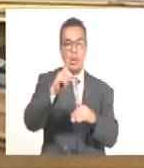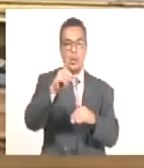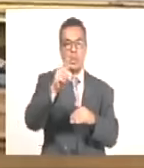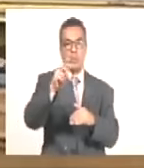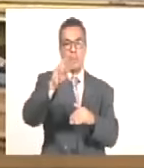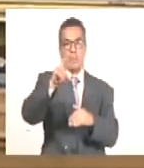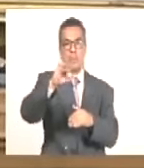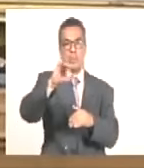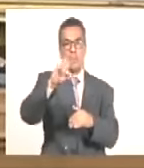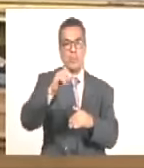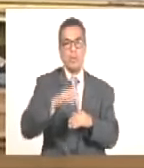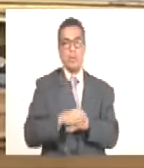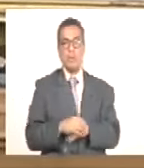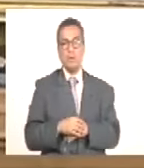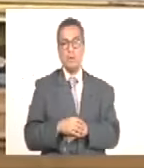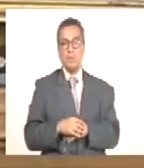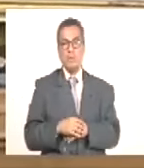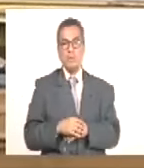Horta.